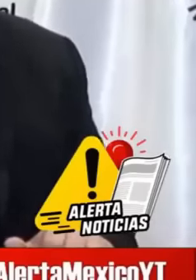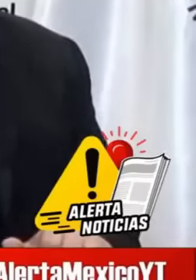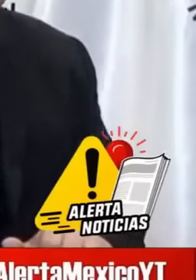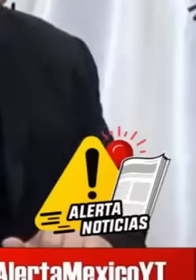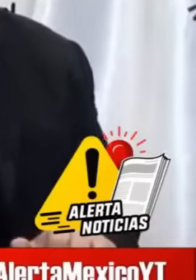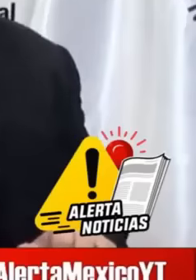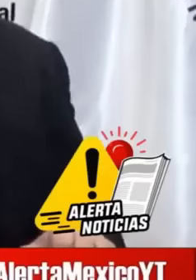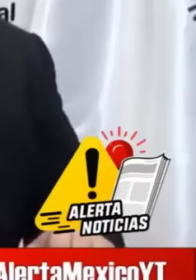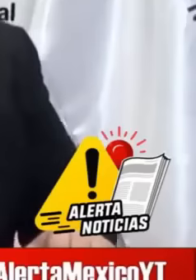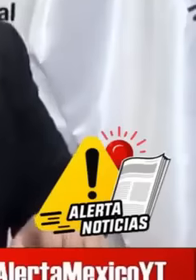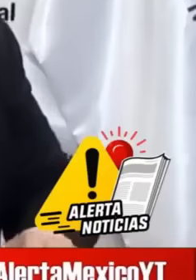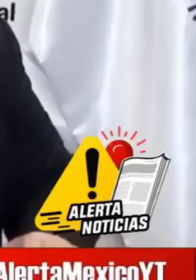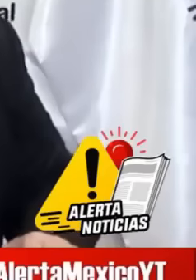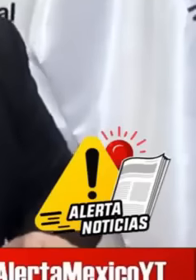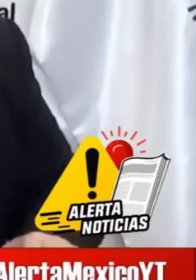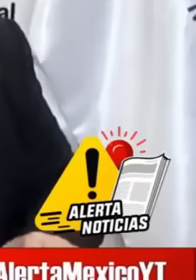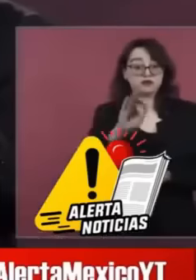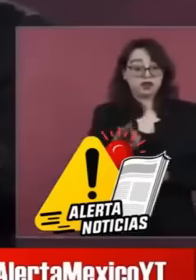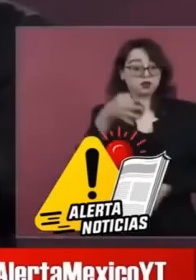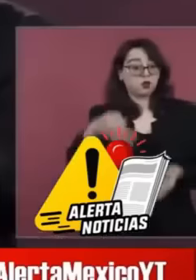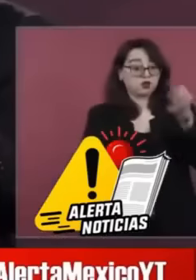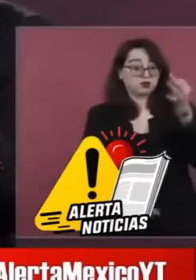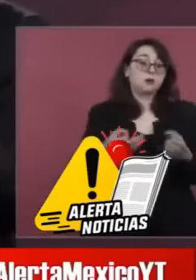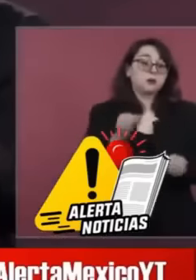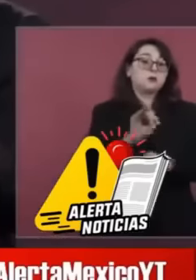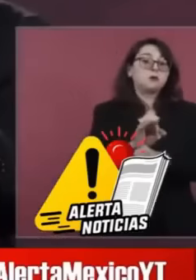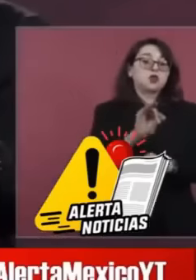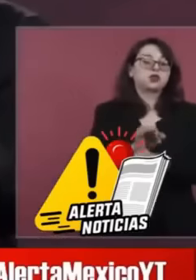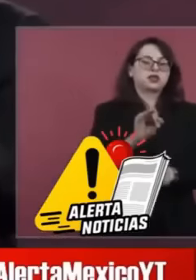desconocemos? Por favor, escribe tu opinión en la caja de comentarios. Nosotros te vamos a estar leyendo.